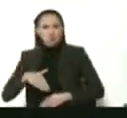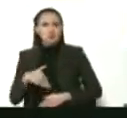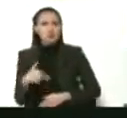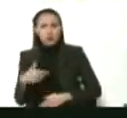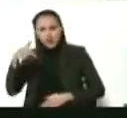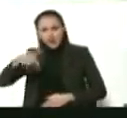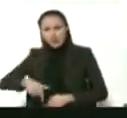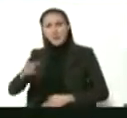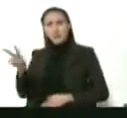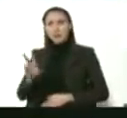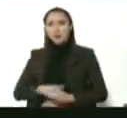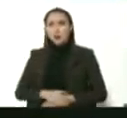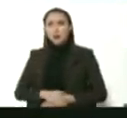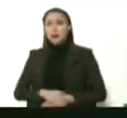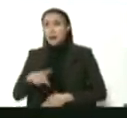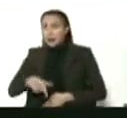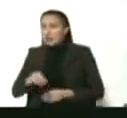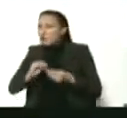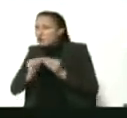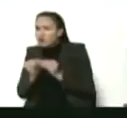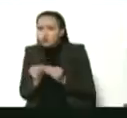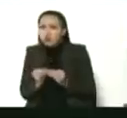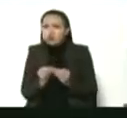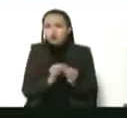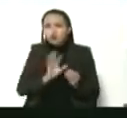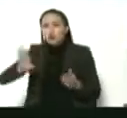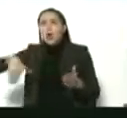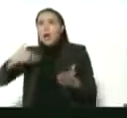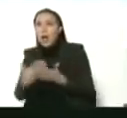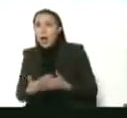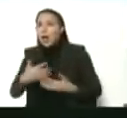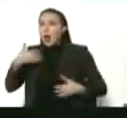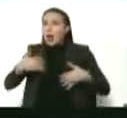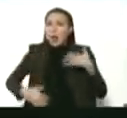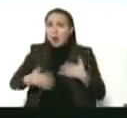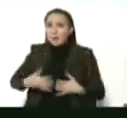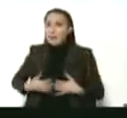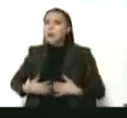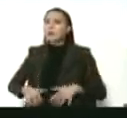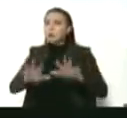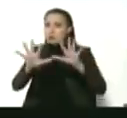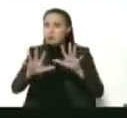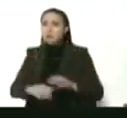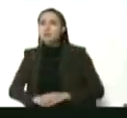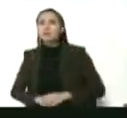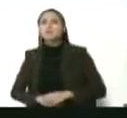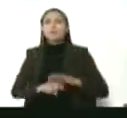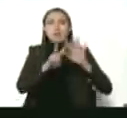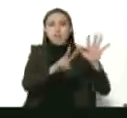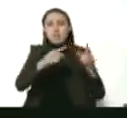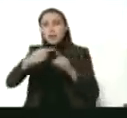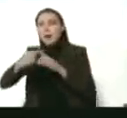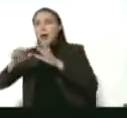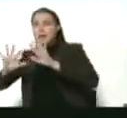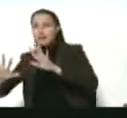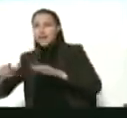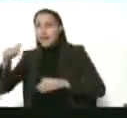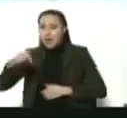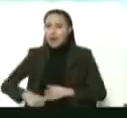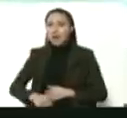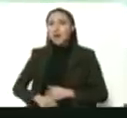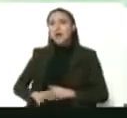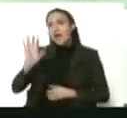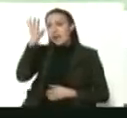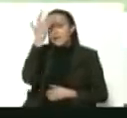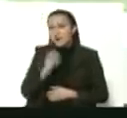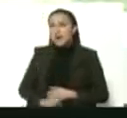En este caso sería una pequeña modificación circunstancial del 7+10. Este se convertiría en